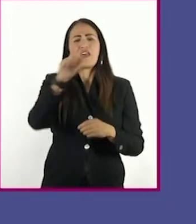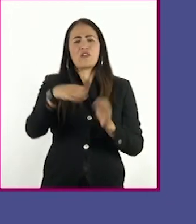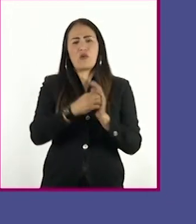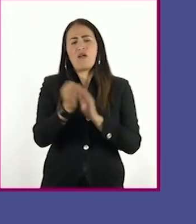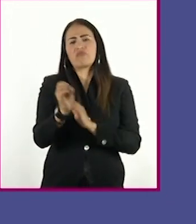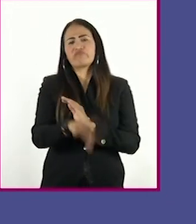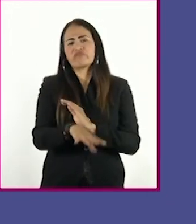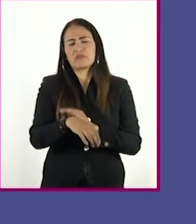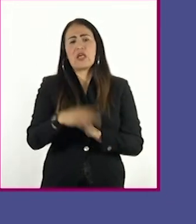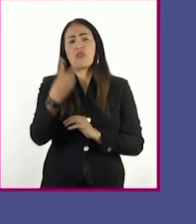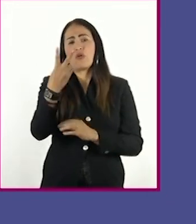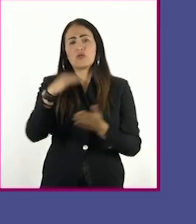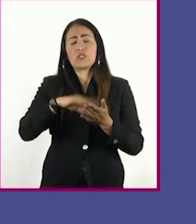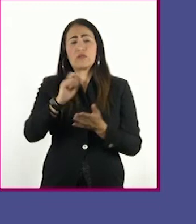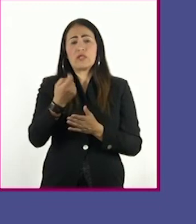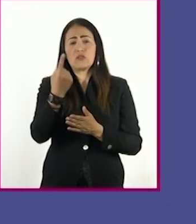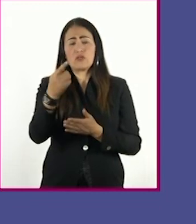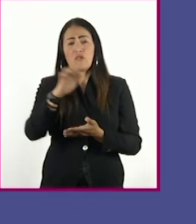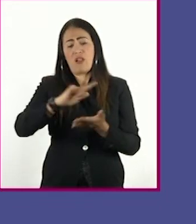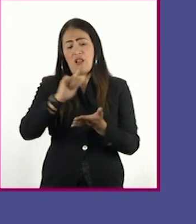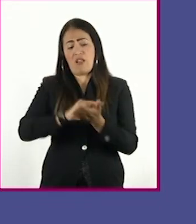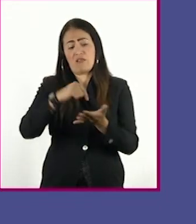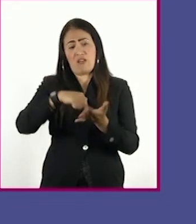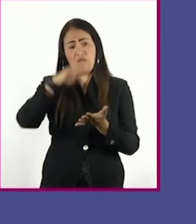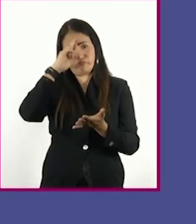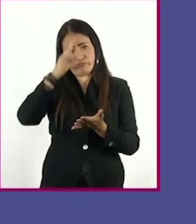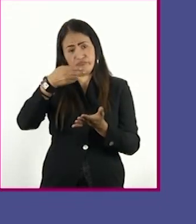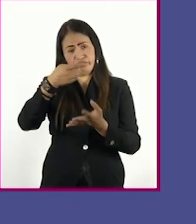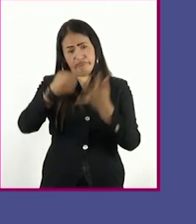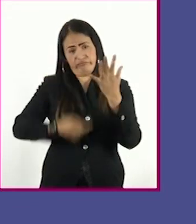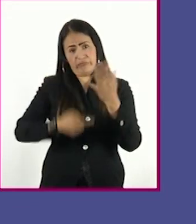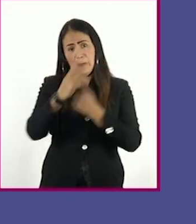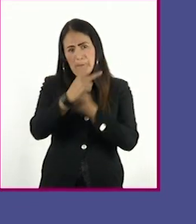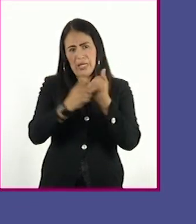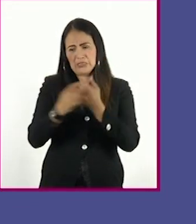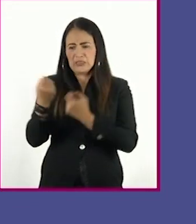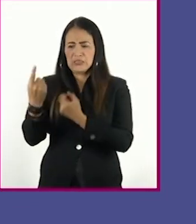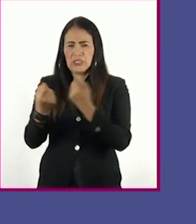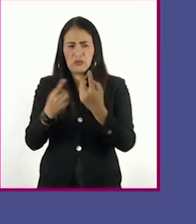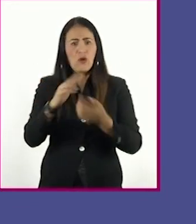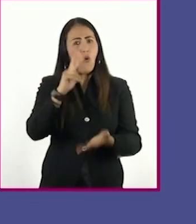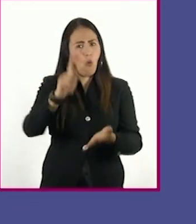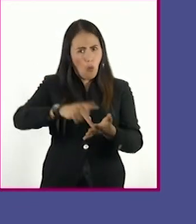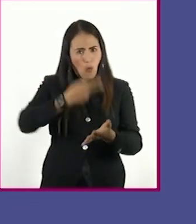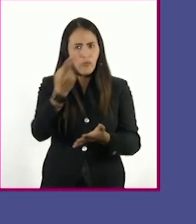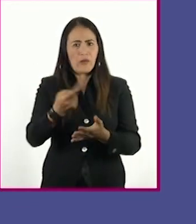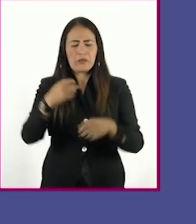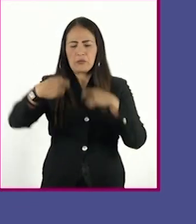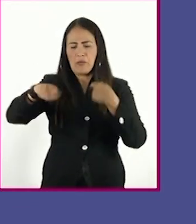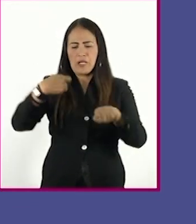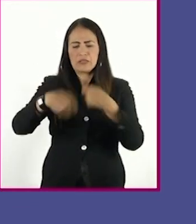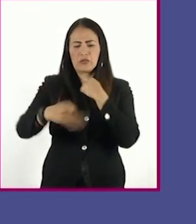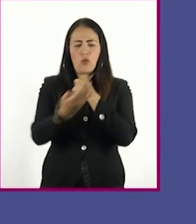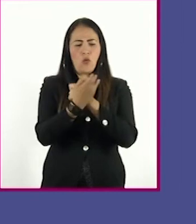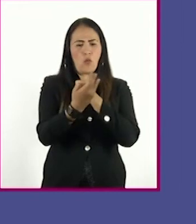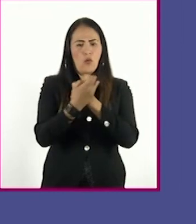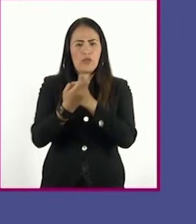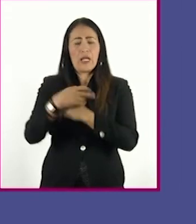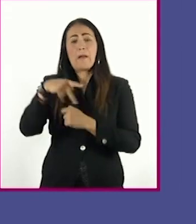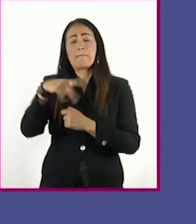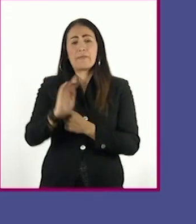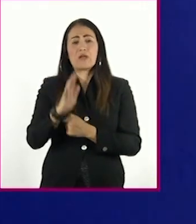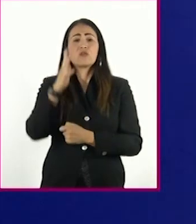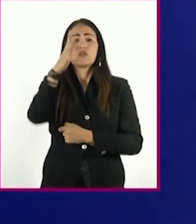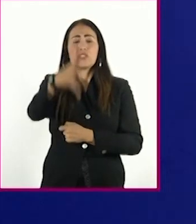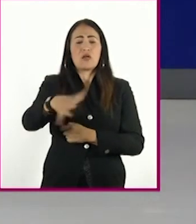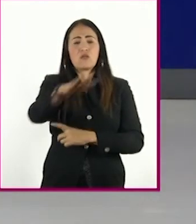2021 iba a sufrir mayores restricciones de uso en muchos países, resurge para protegernos, pero pone en riesgo la salud